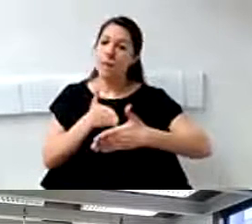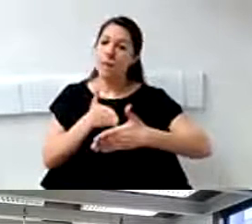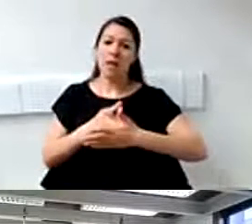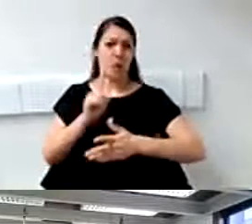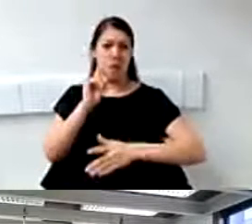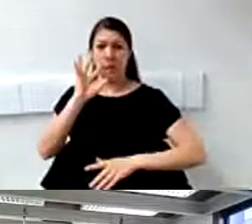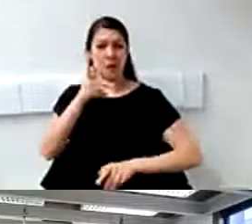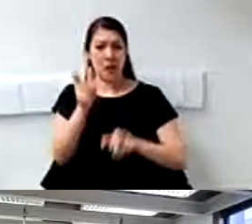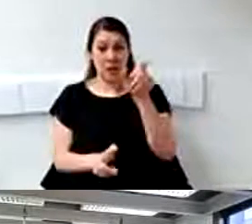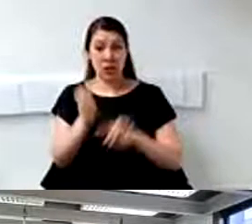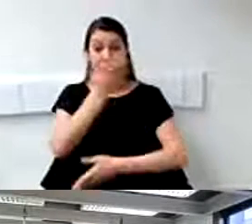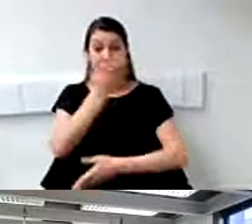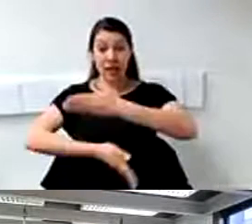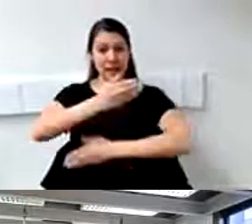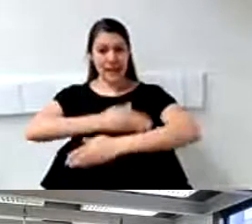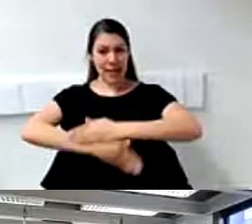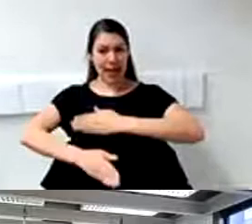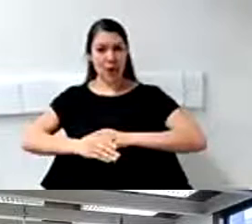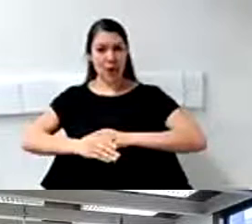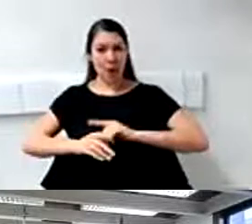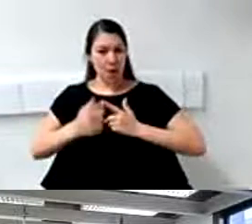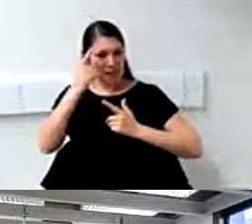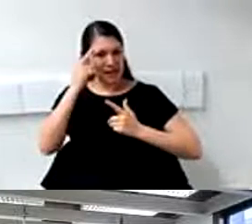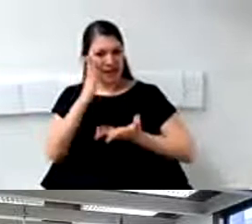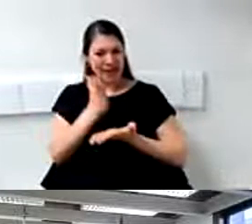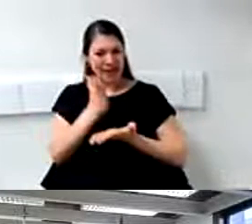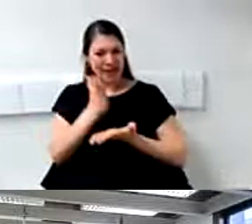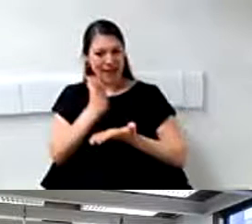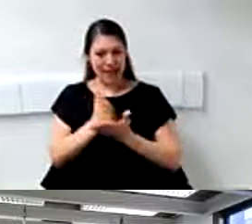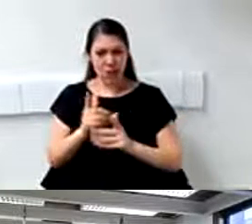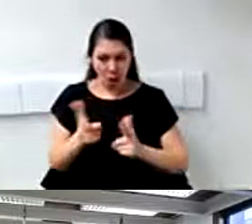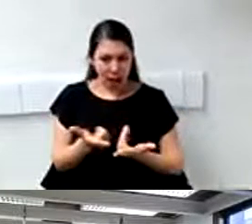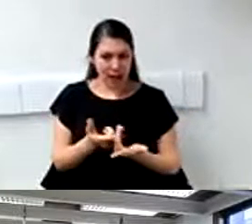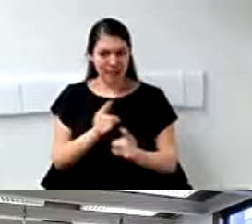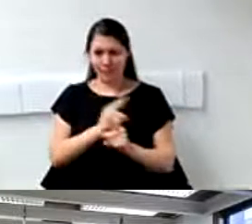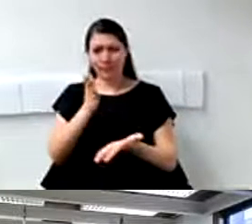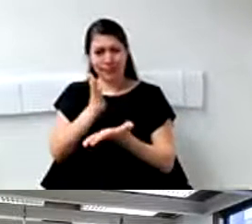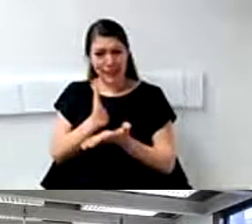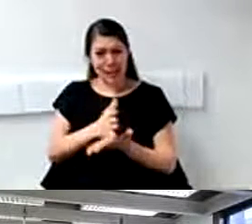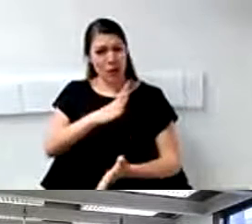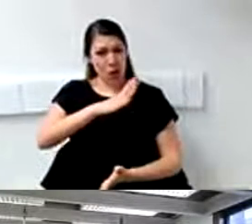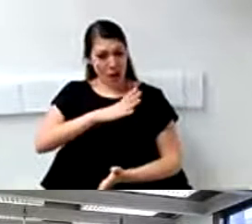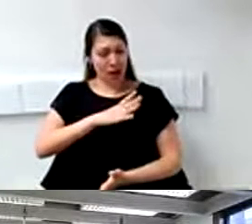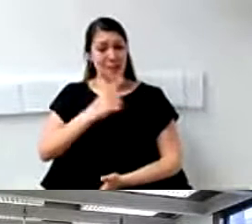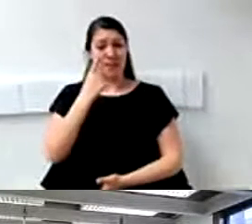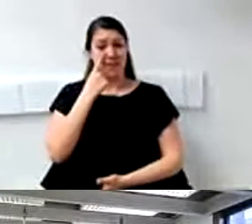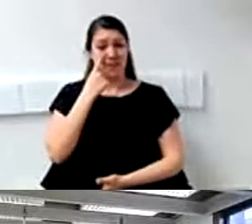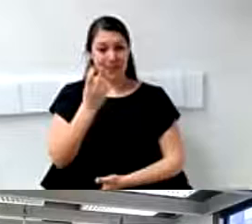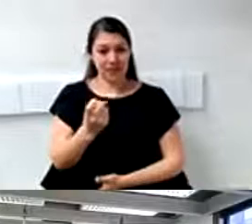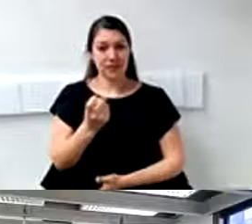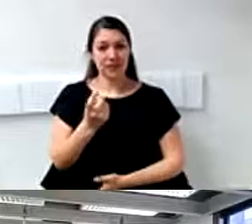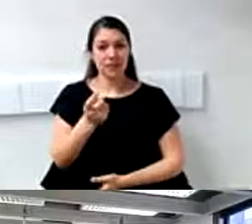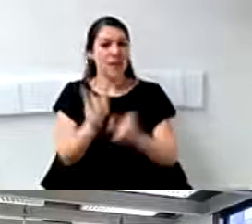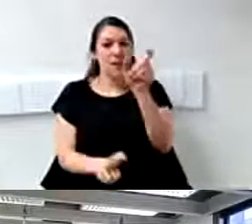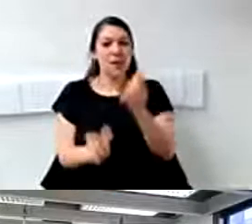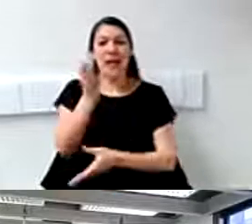personas con discapacidad como sujeto de derecho. Yo creo que esta es la base. Darse cuenta que una